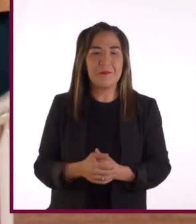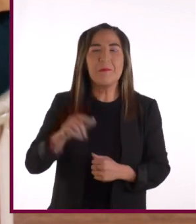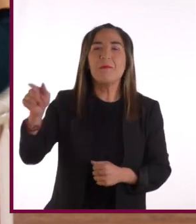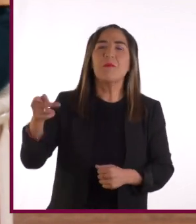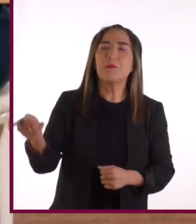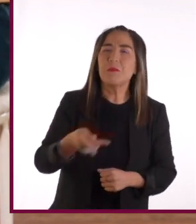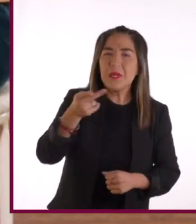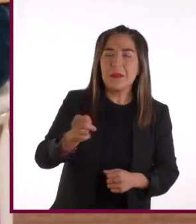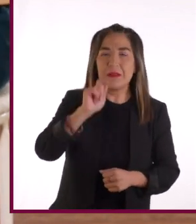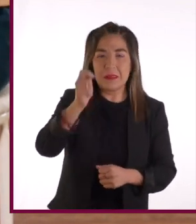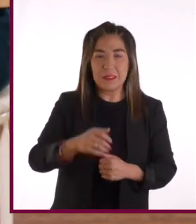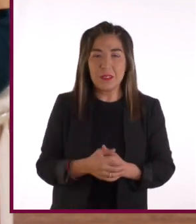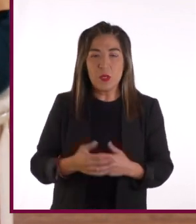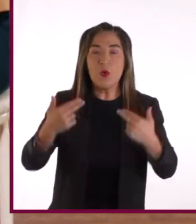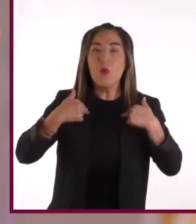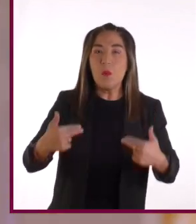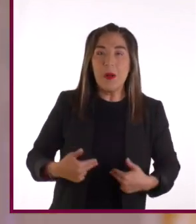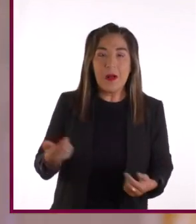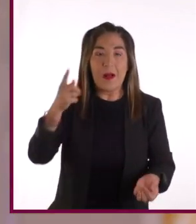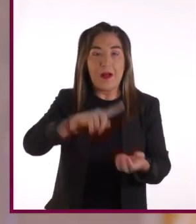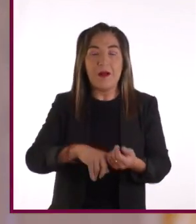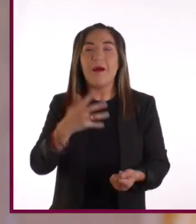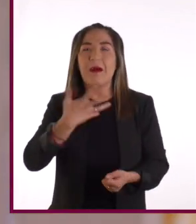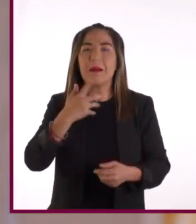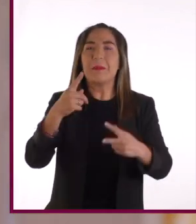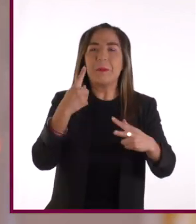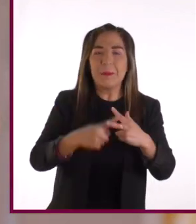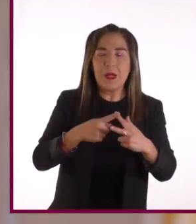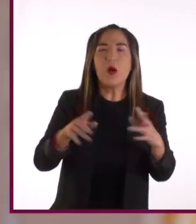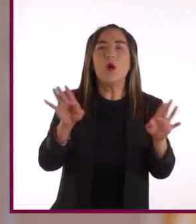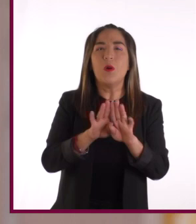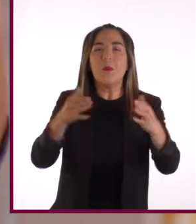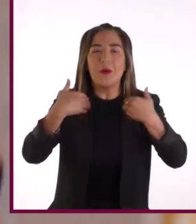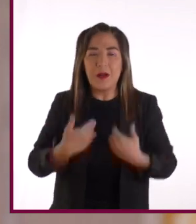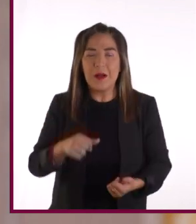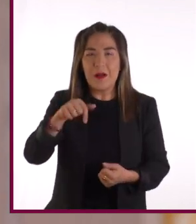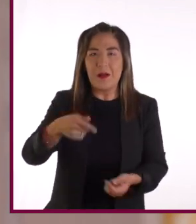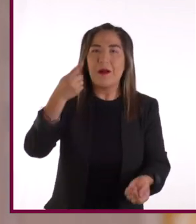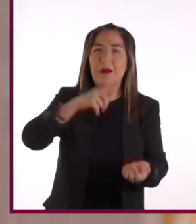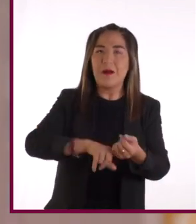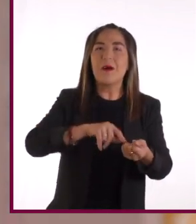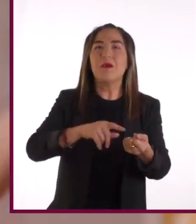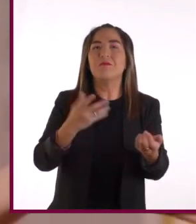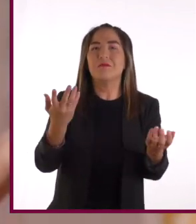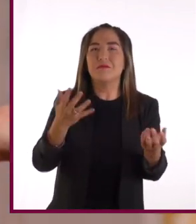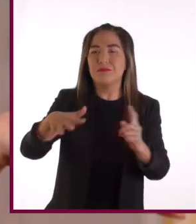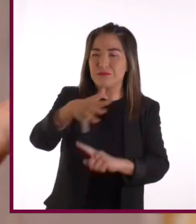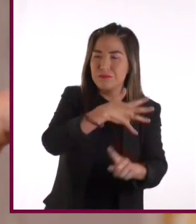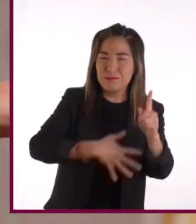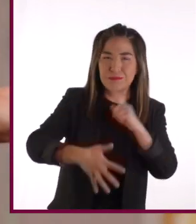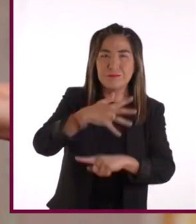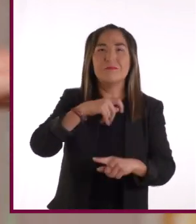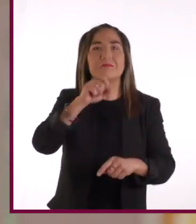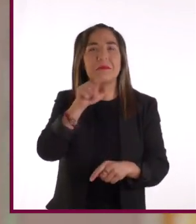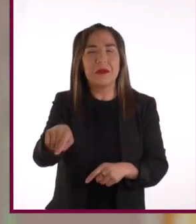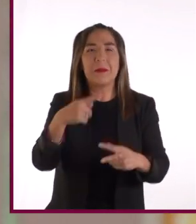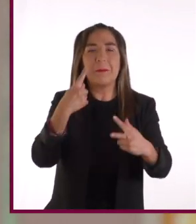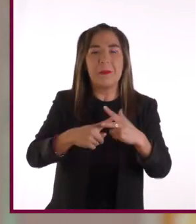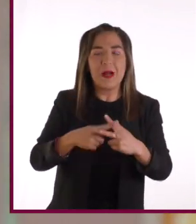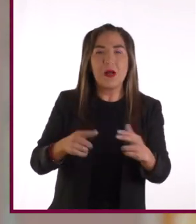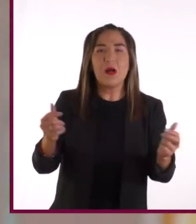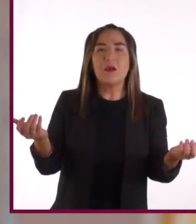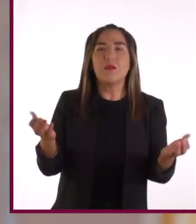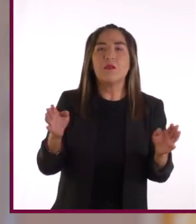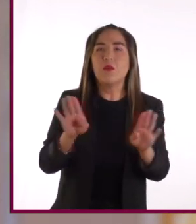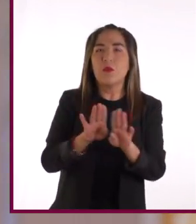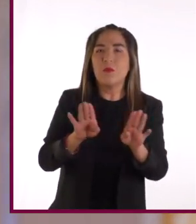¿eh? Tu pregunta es para saber si los humanos creamos las matemáticas para ayudarnos a comprender el mundo a nuestro alrededor, o si las